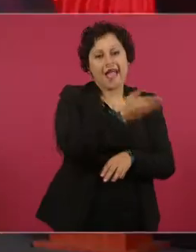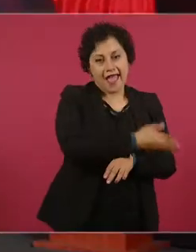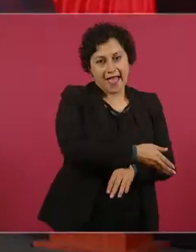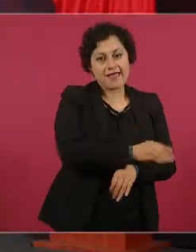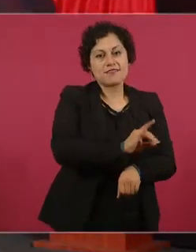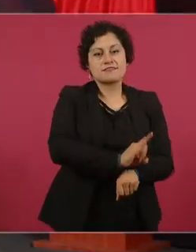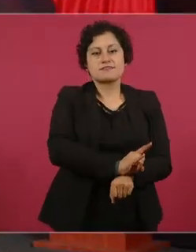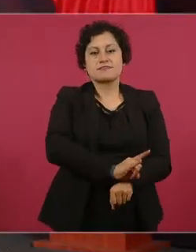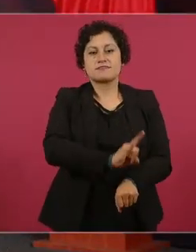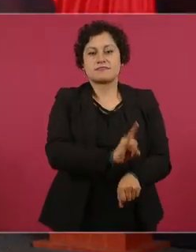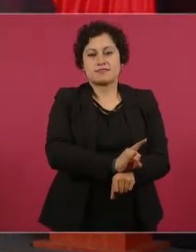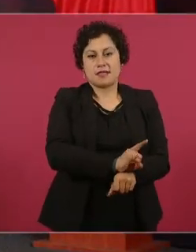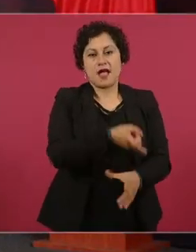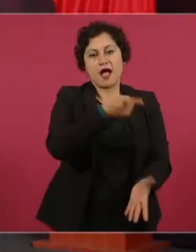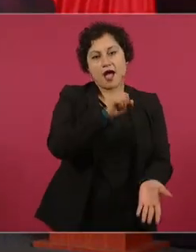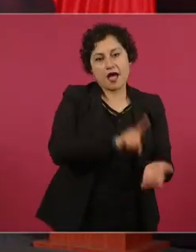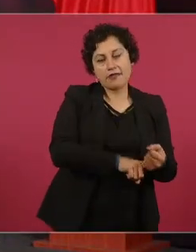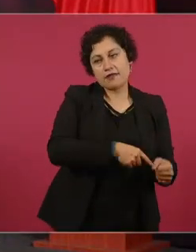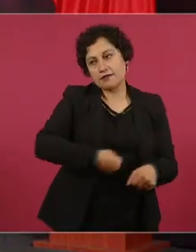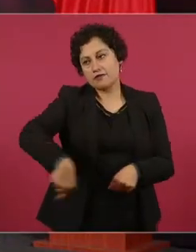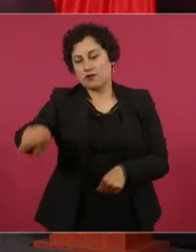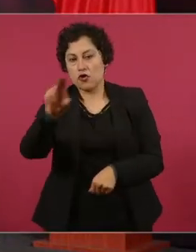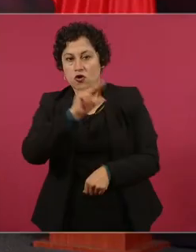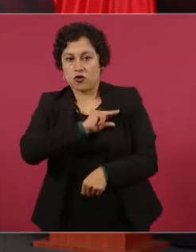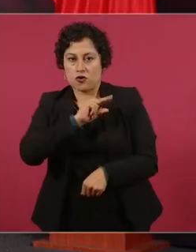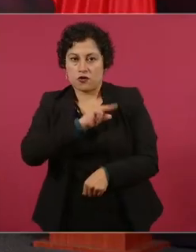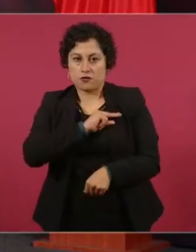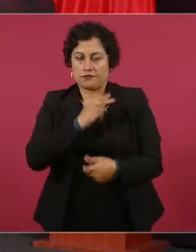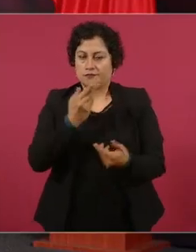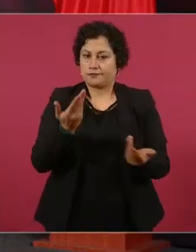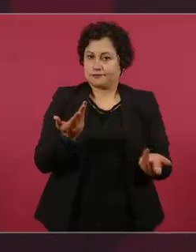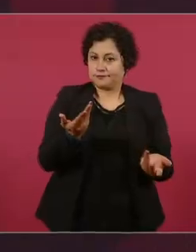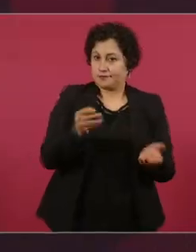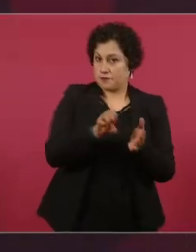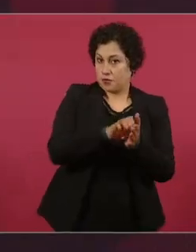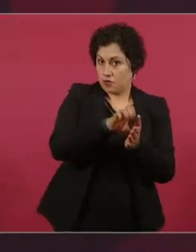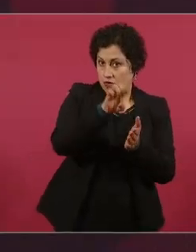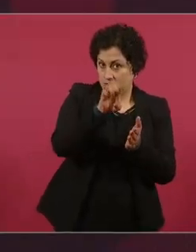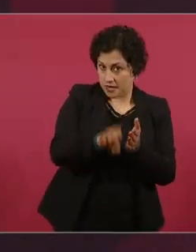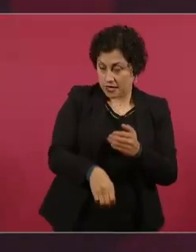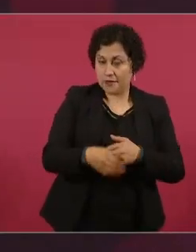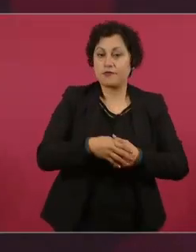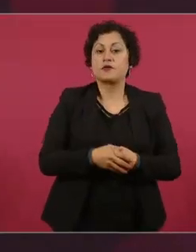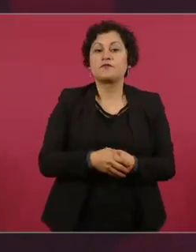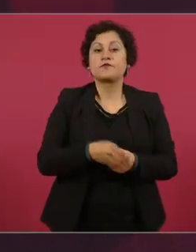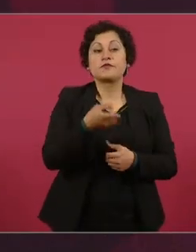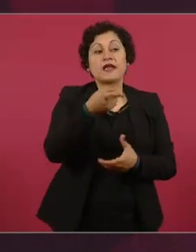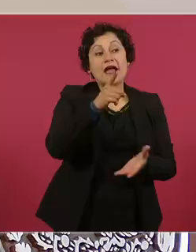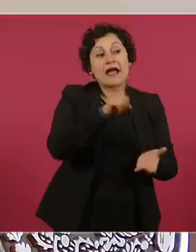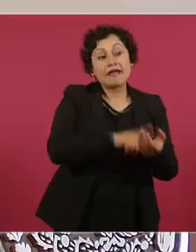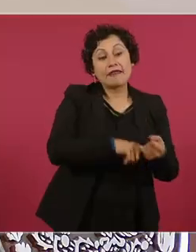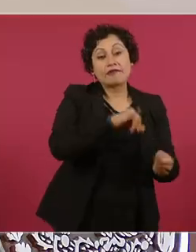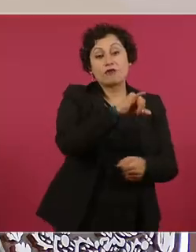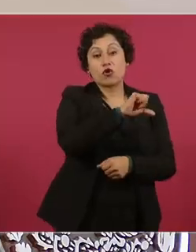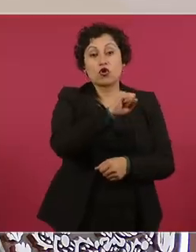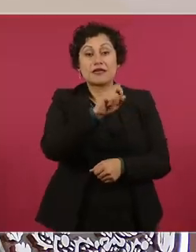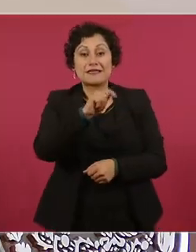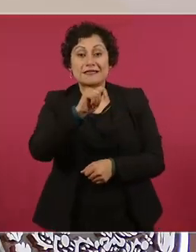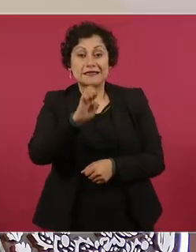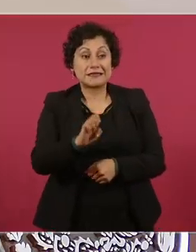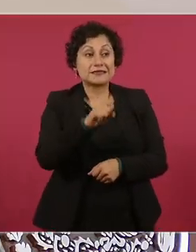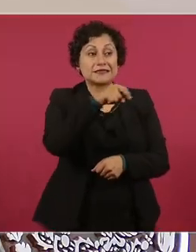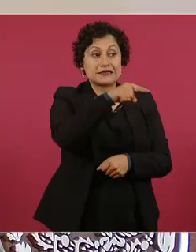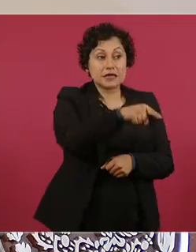Si usted necesita un caldito de pollo, también es un particular el que hace ese